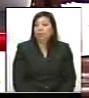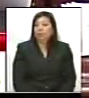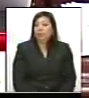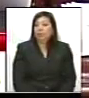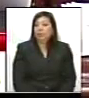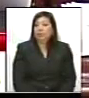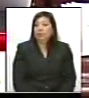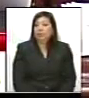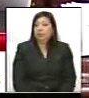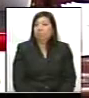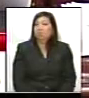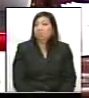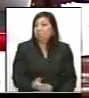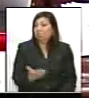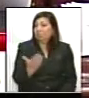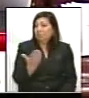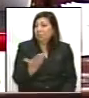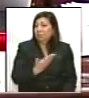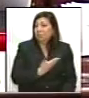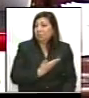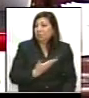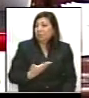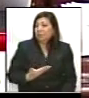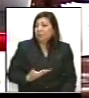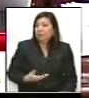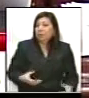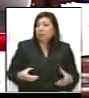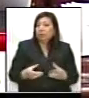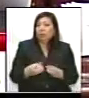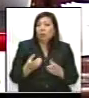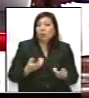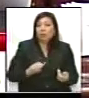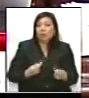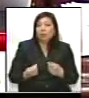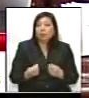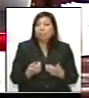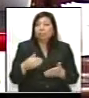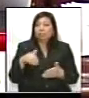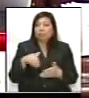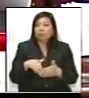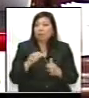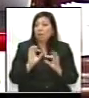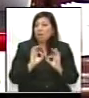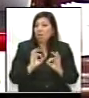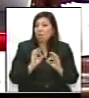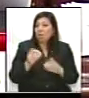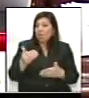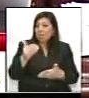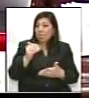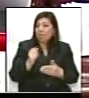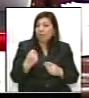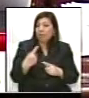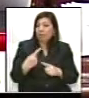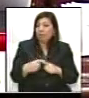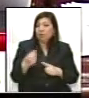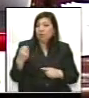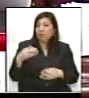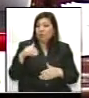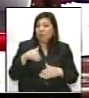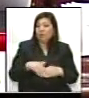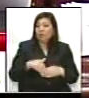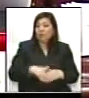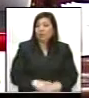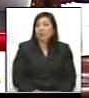atendiendo a lo solicitado por el presidente de la comisión de comercio exterior se va a votar con la misma asistencia a la exoneración de la segunda votación